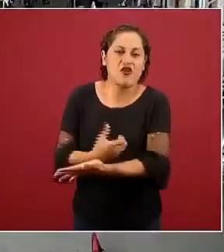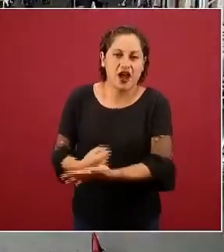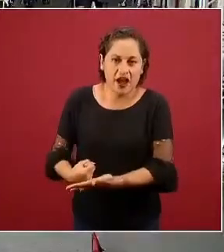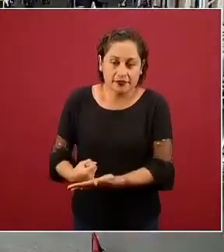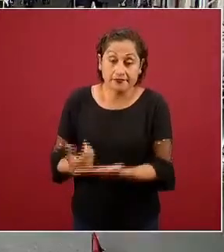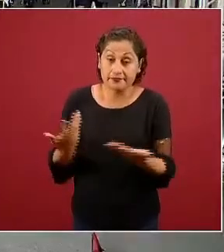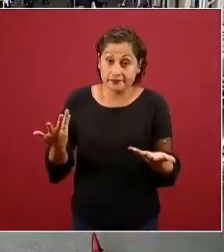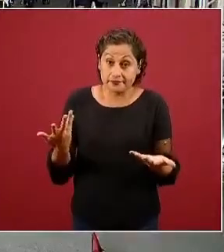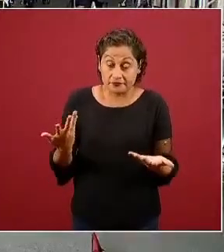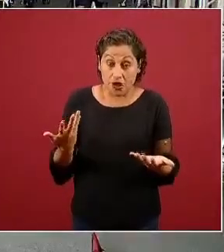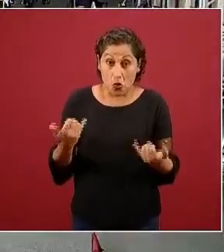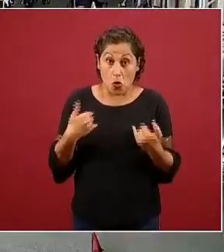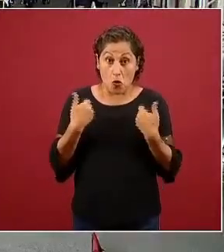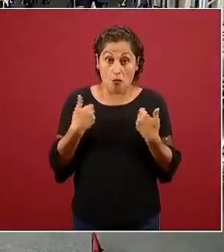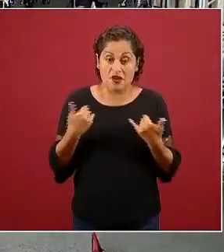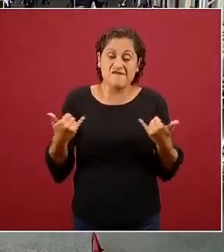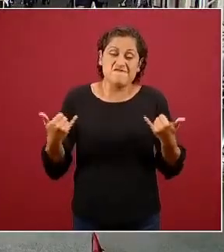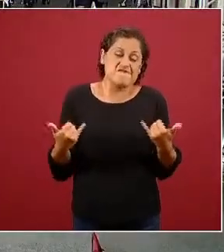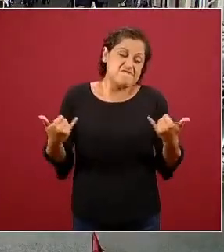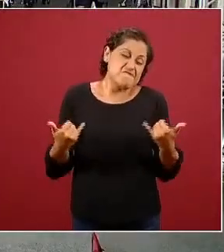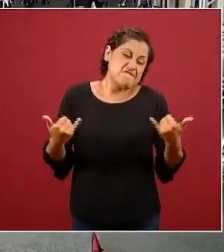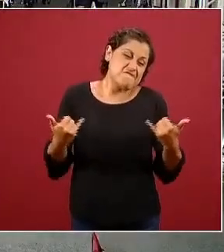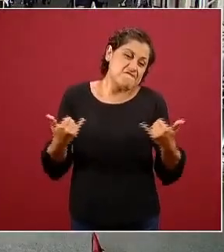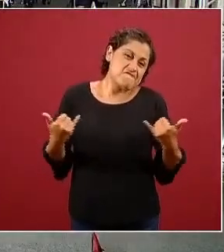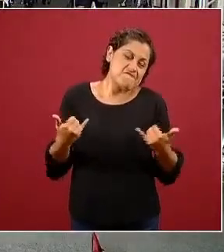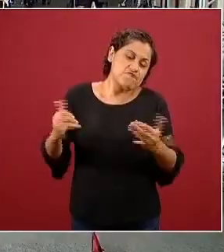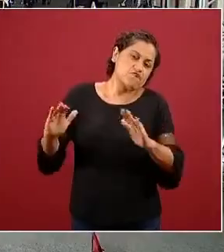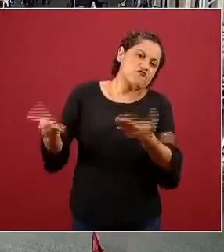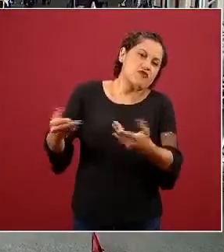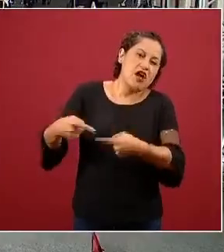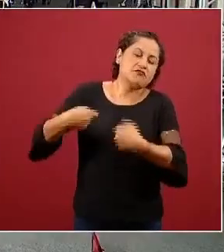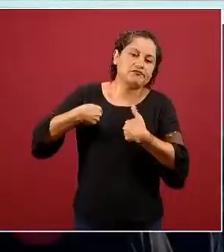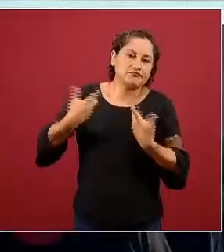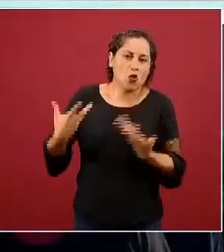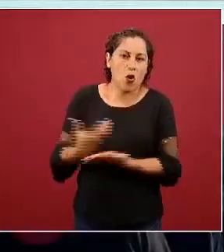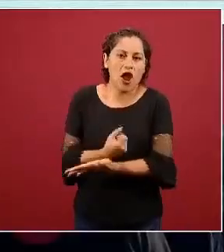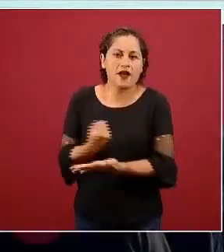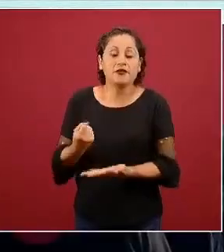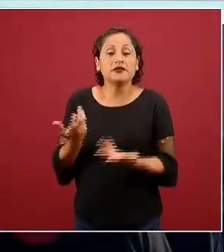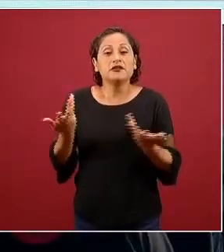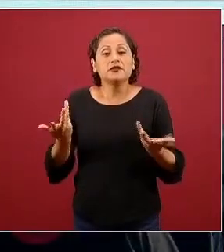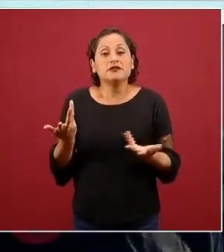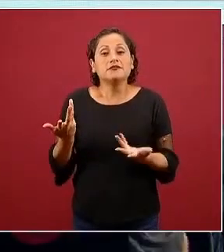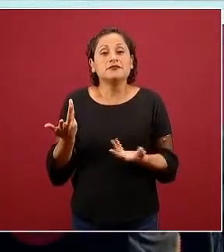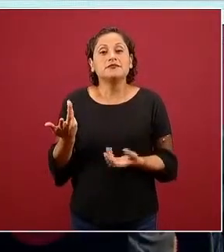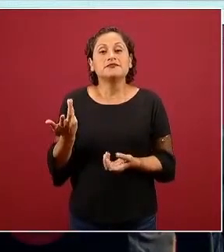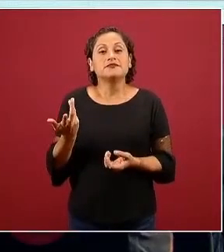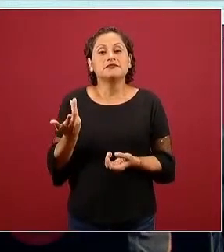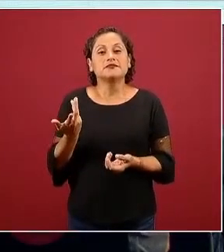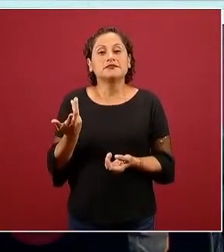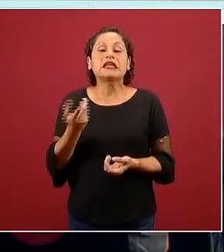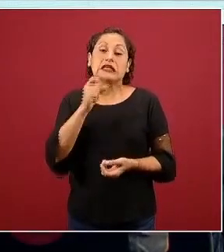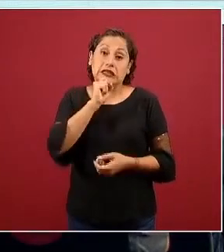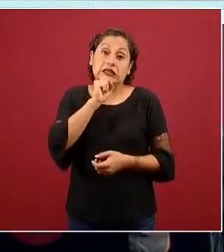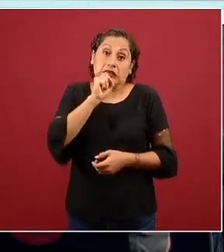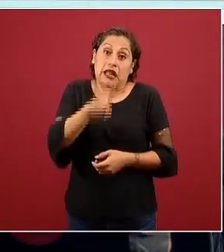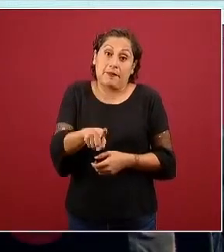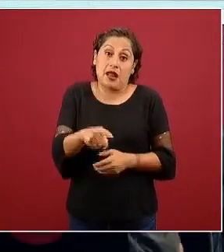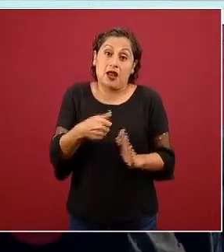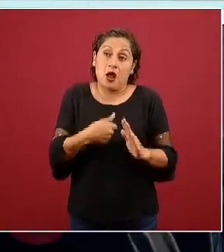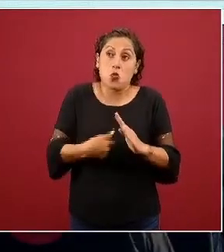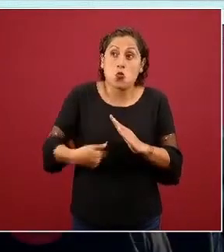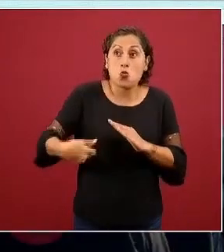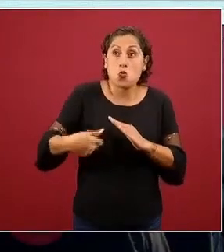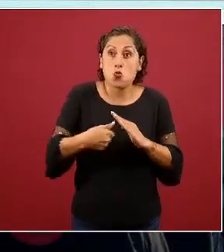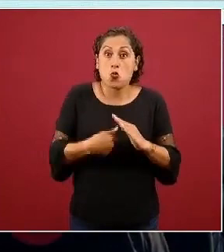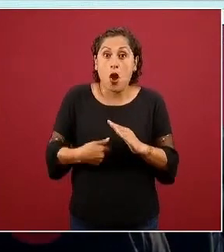conducta muy fuerte para conseguir esto, y el mayor tiempo frente a las pantallas, ¿no? Que ese es un